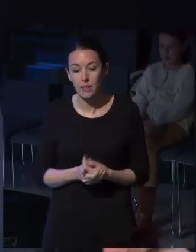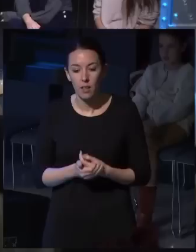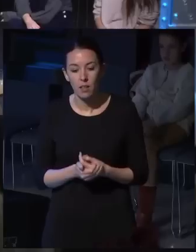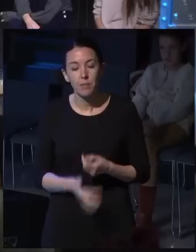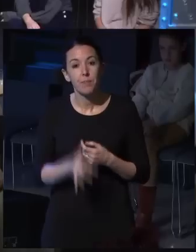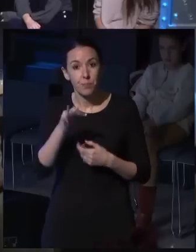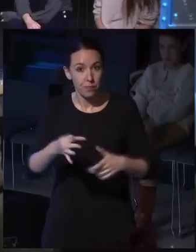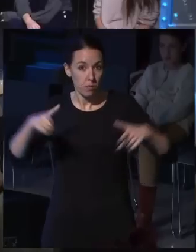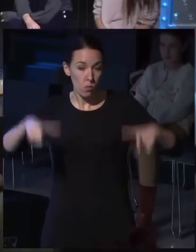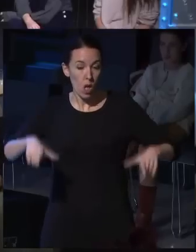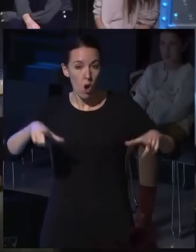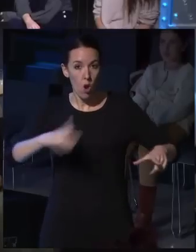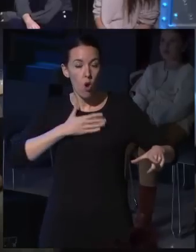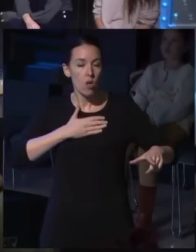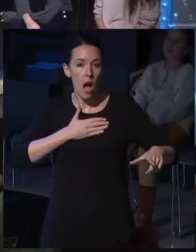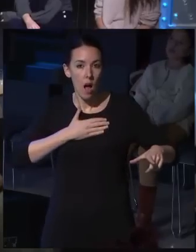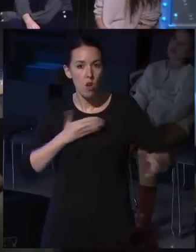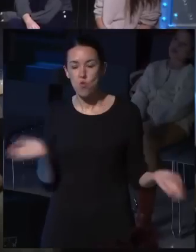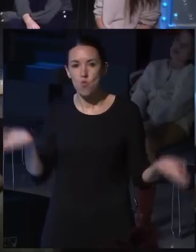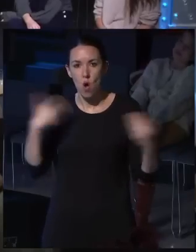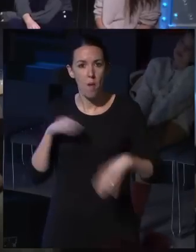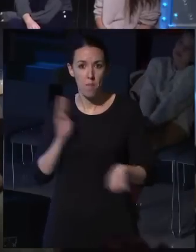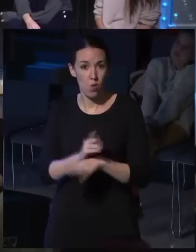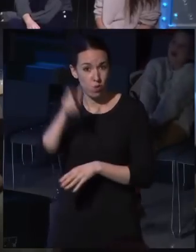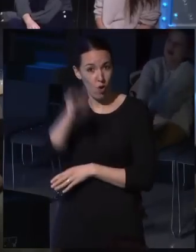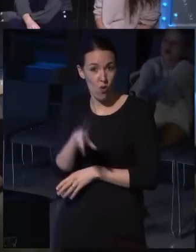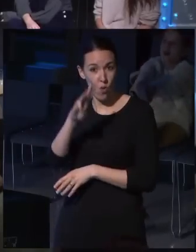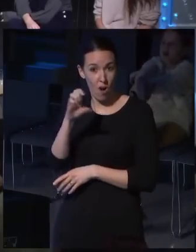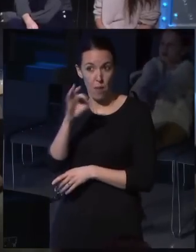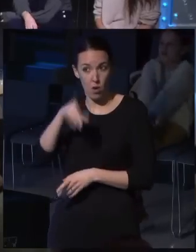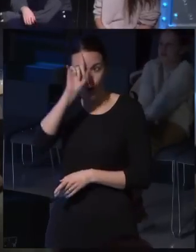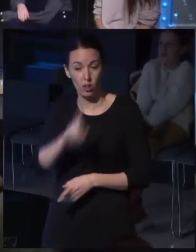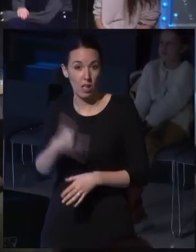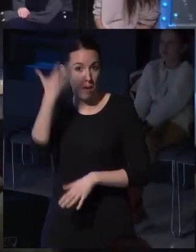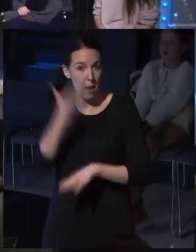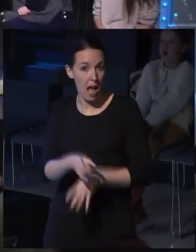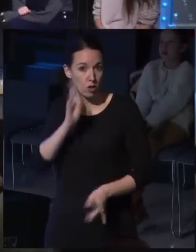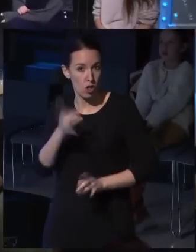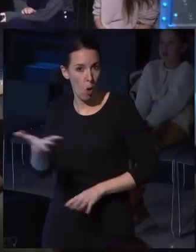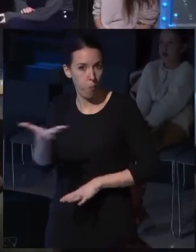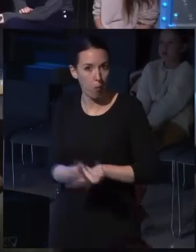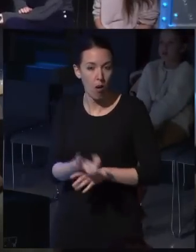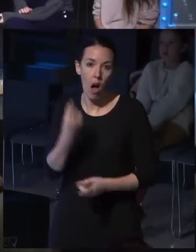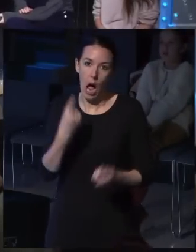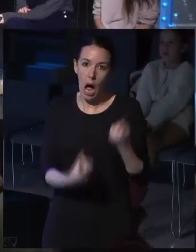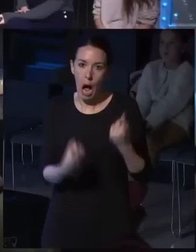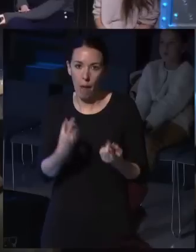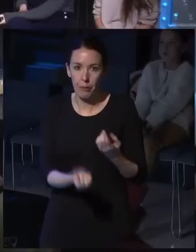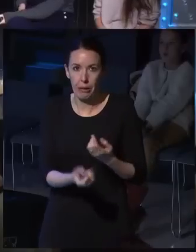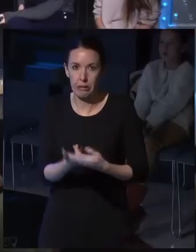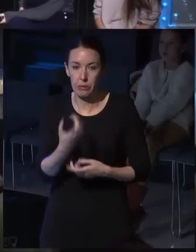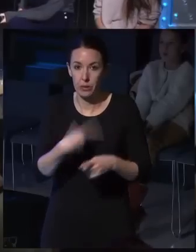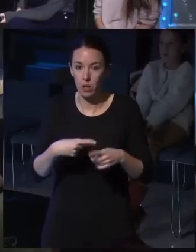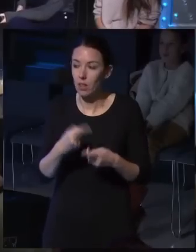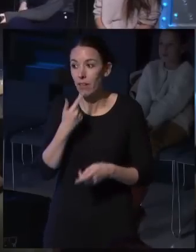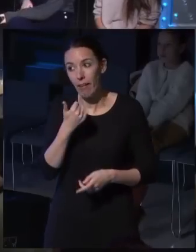en nuestro local no hay un productor como Paco, alguien que sepa captar bien el sonido y ahí a veces salen cosas. Igual te está diciendo